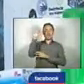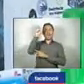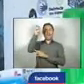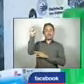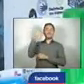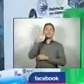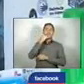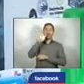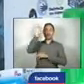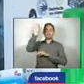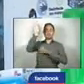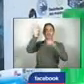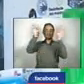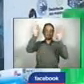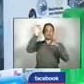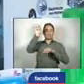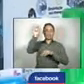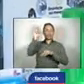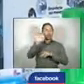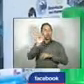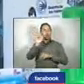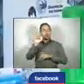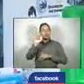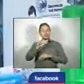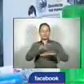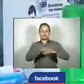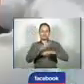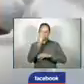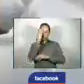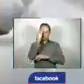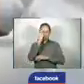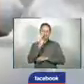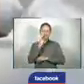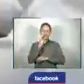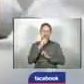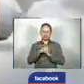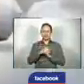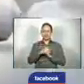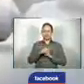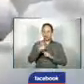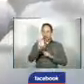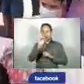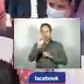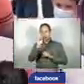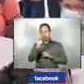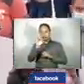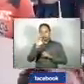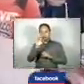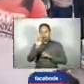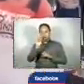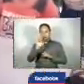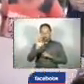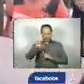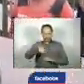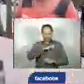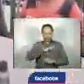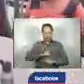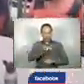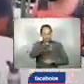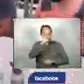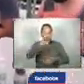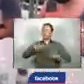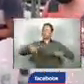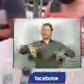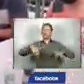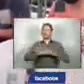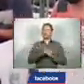ha sido catalogada como de preocupación. De momento no se han reportado casos de la nueva variante en El Salvador, mientras que el esquema de